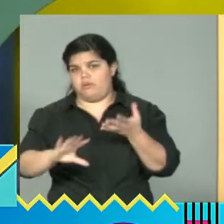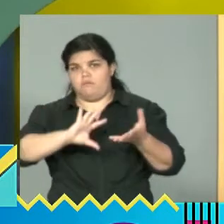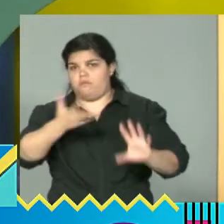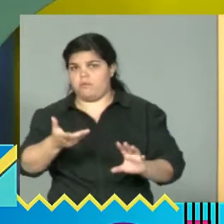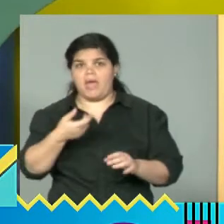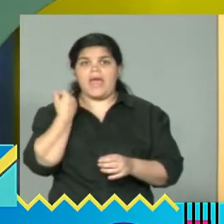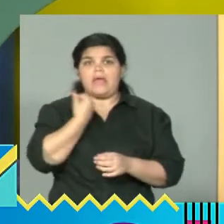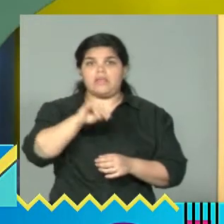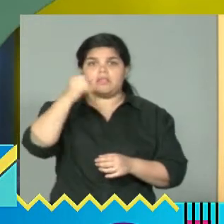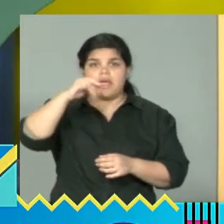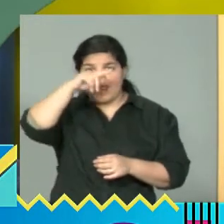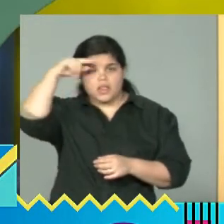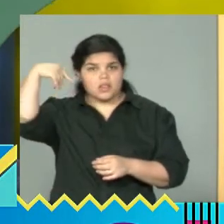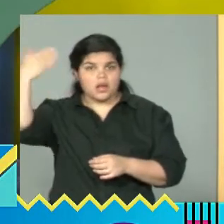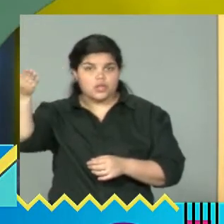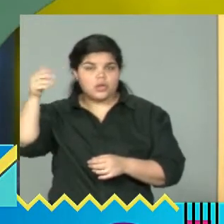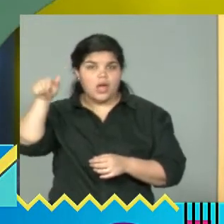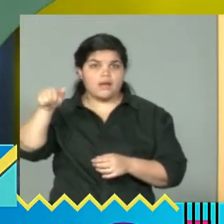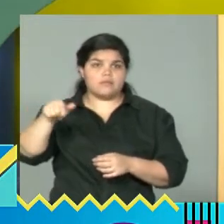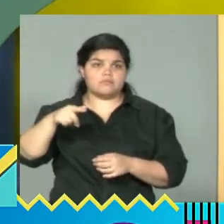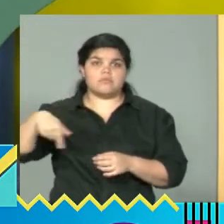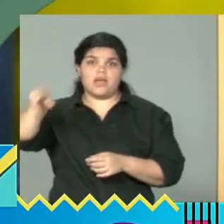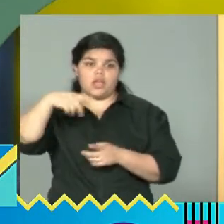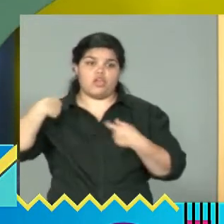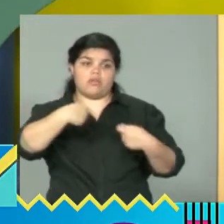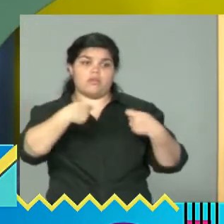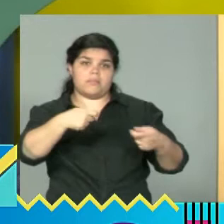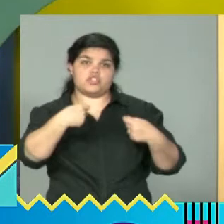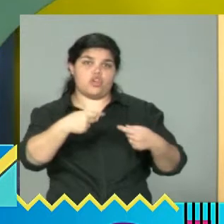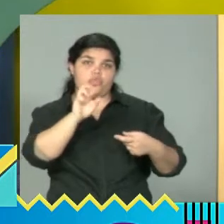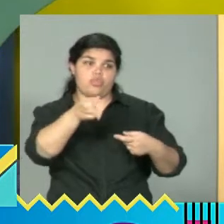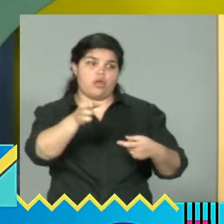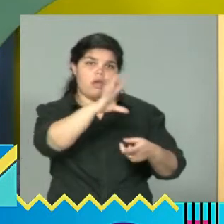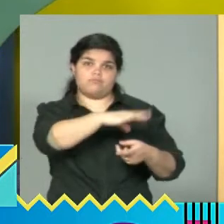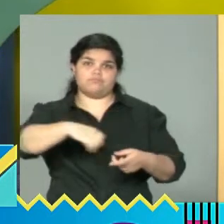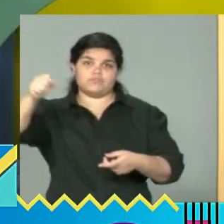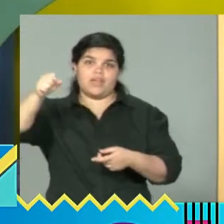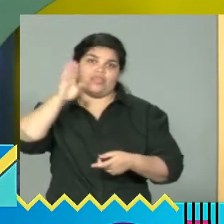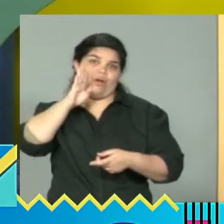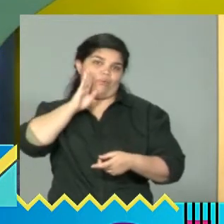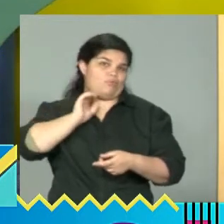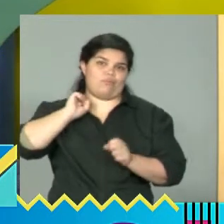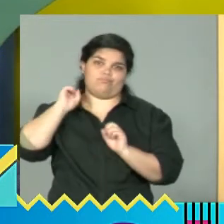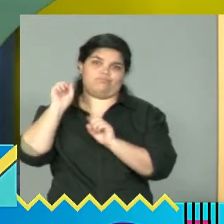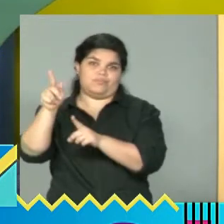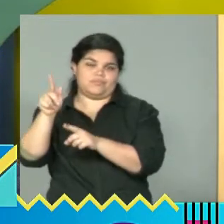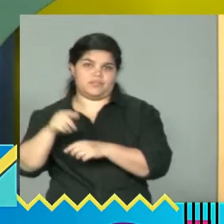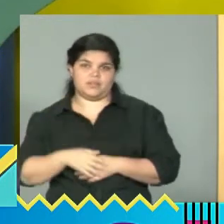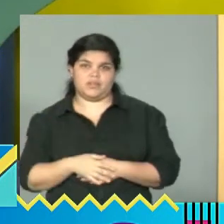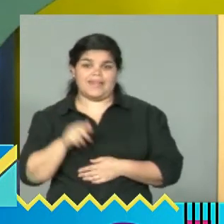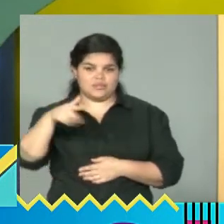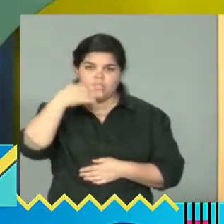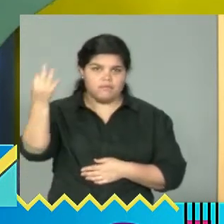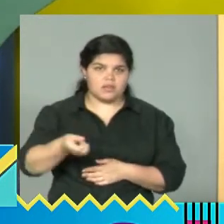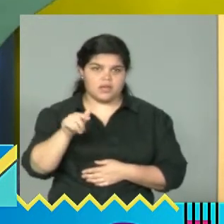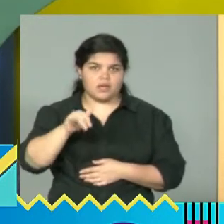internacional y los inversores tomaron sus dólares y se los llevaron a Estados Unidos. Digo, eso es real. Ahora, también es real que ese